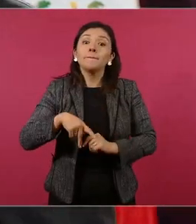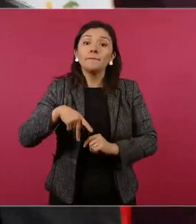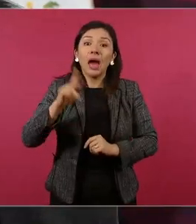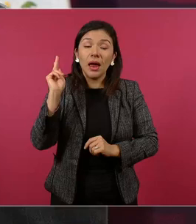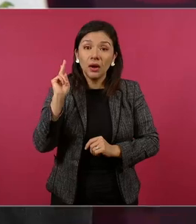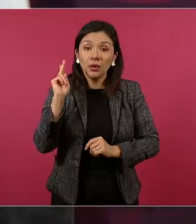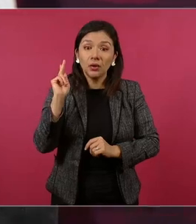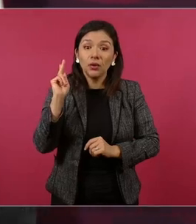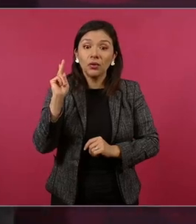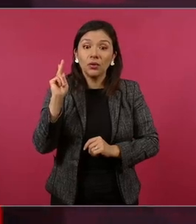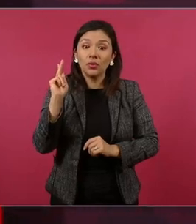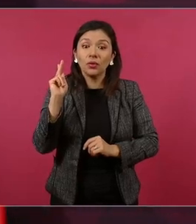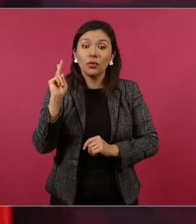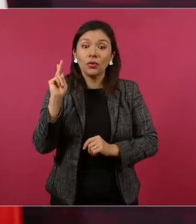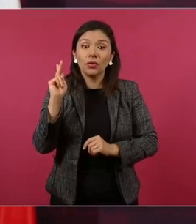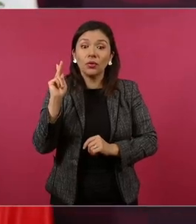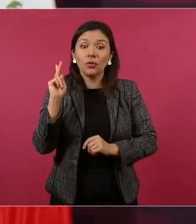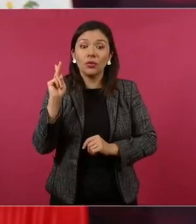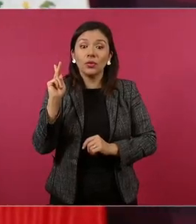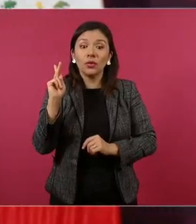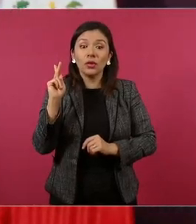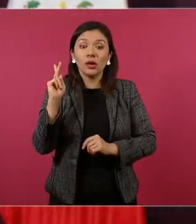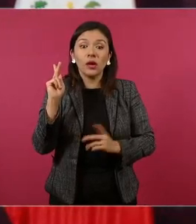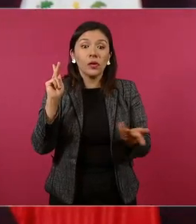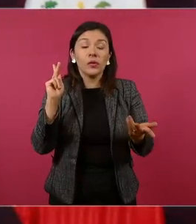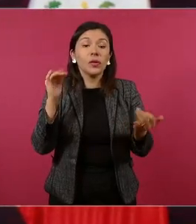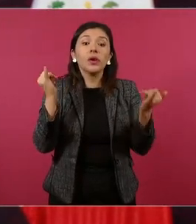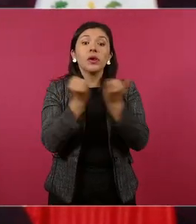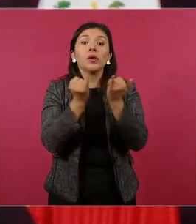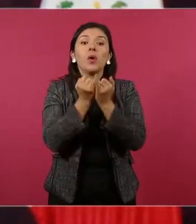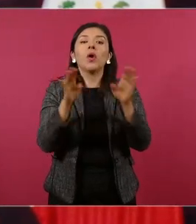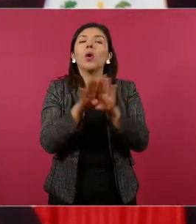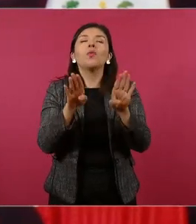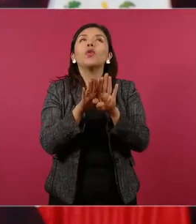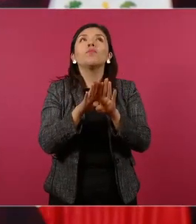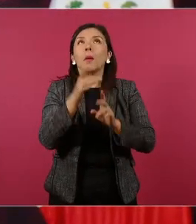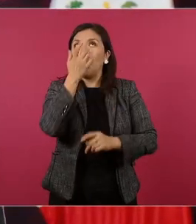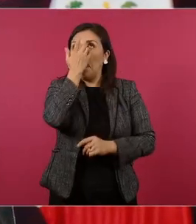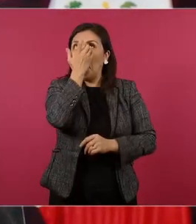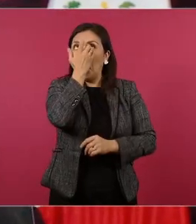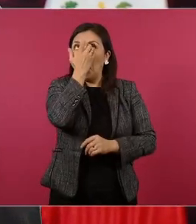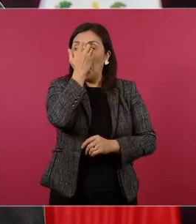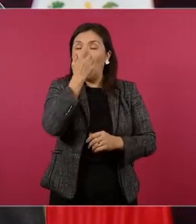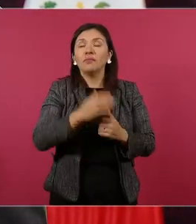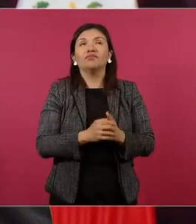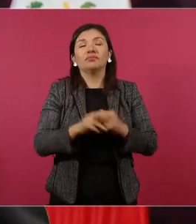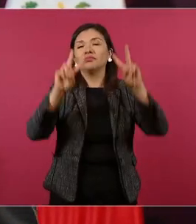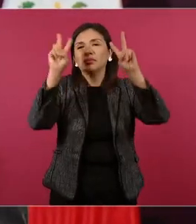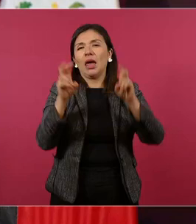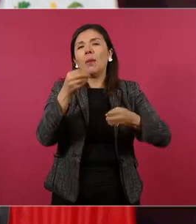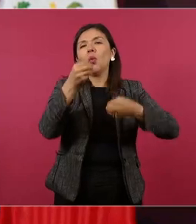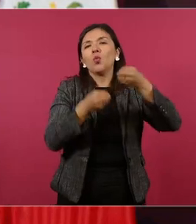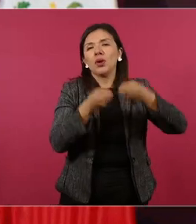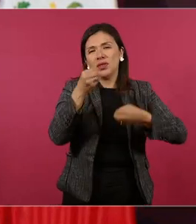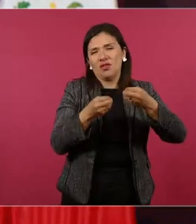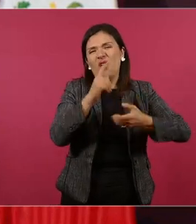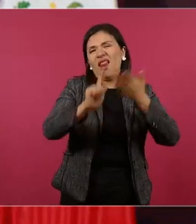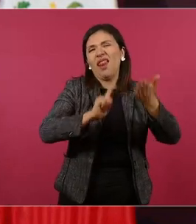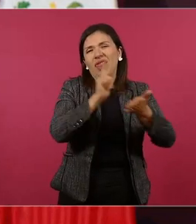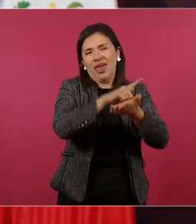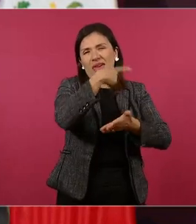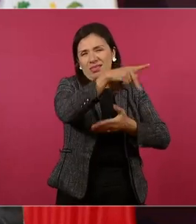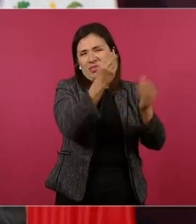que tampoco hablando en términos jurídicos o